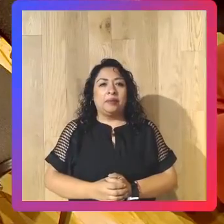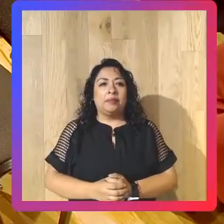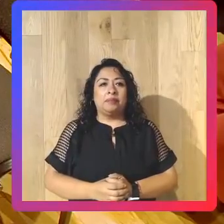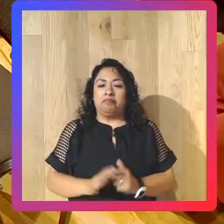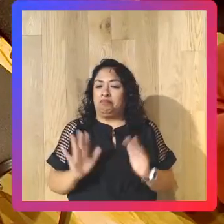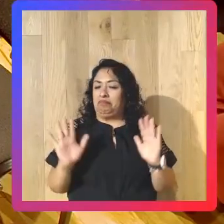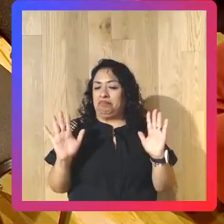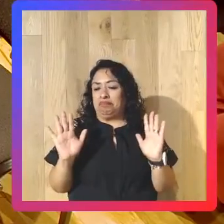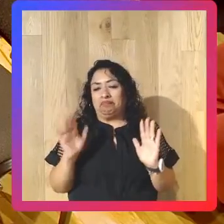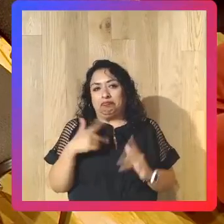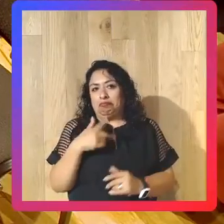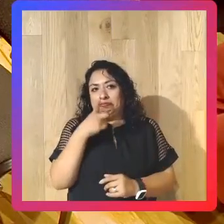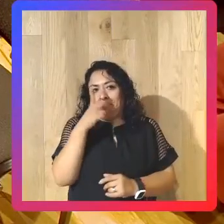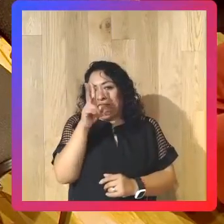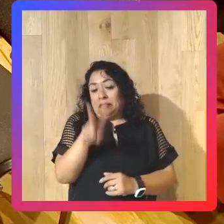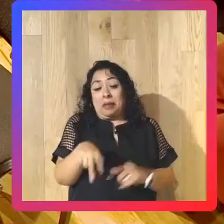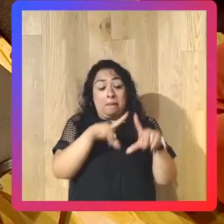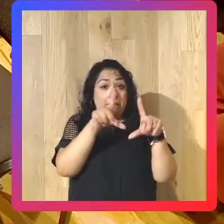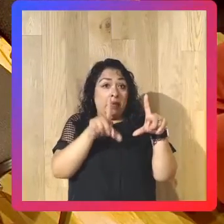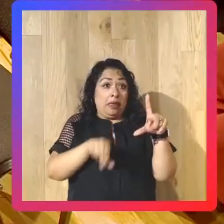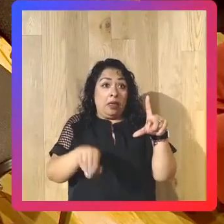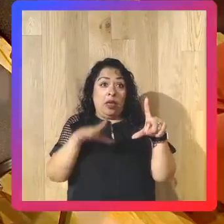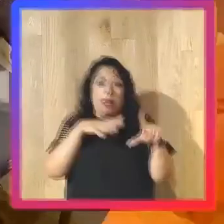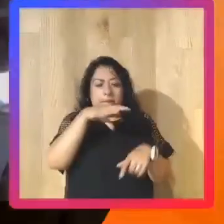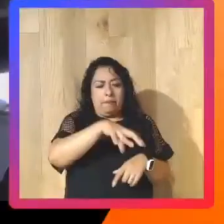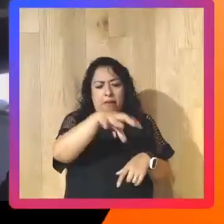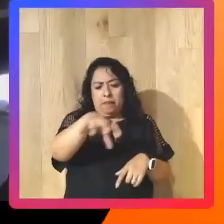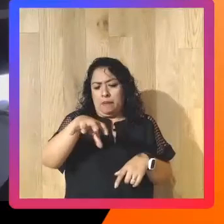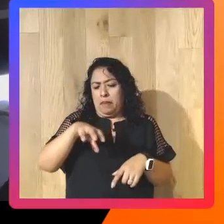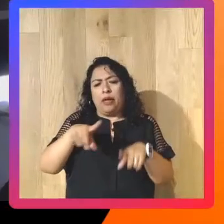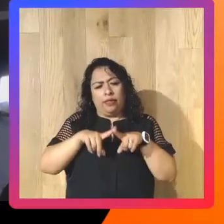No, digo, definitivamente que en el país hay diferentes zonas,